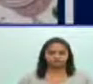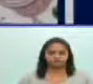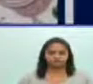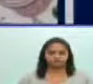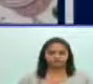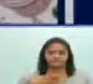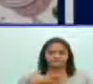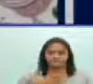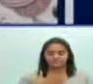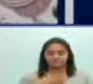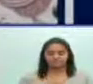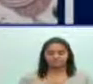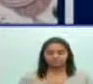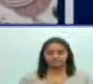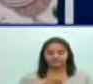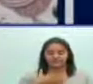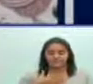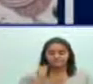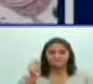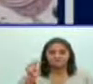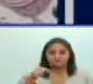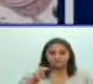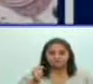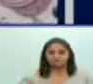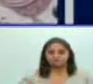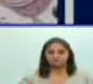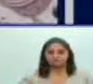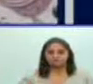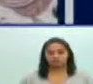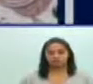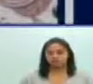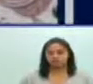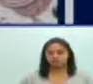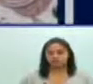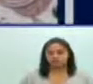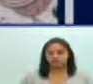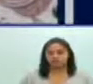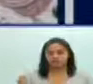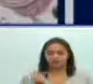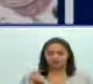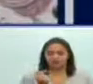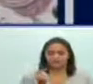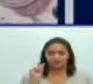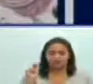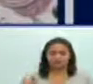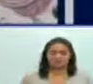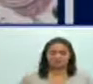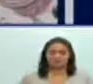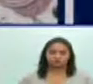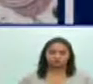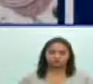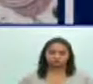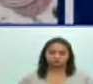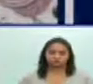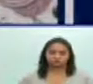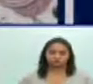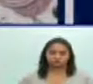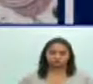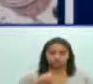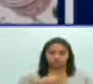Mi. Este mi con tilde se refiere a la primera persona del singular, ¿verdad?